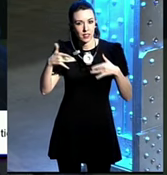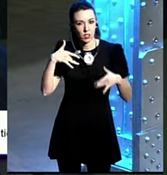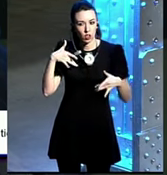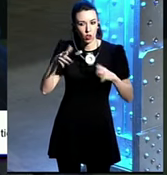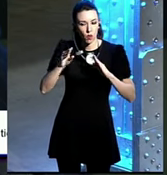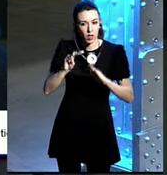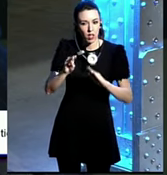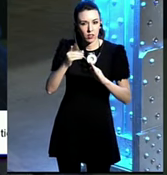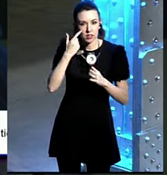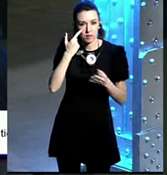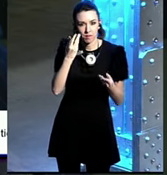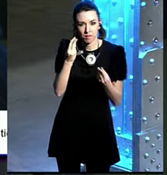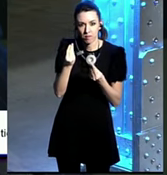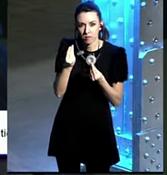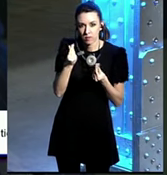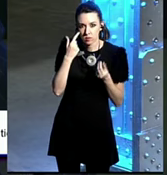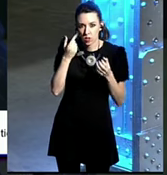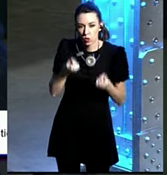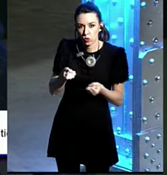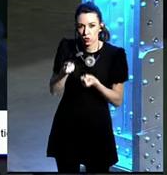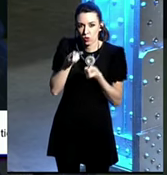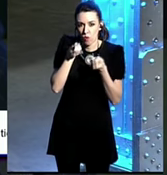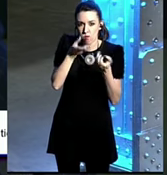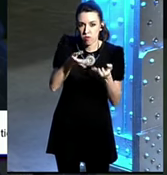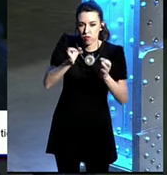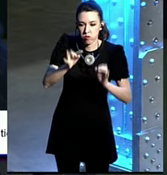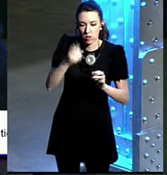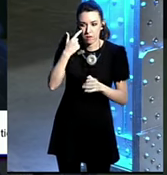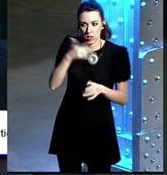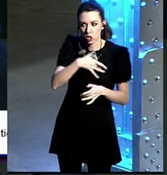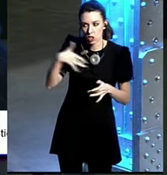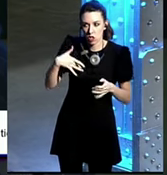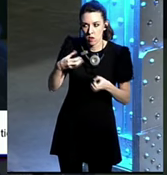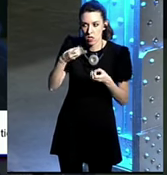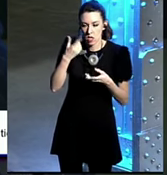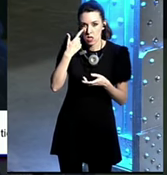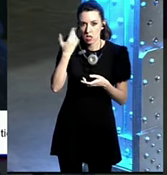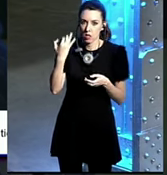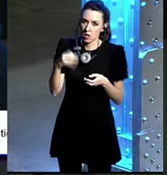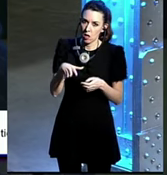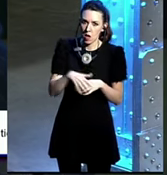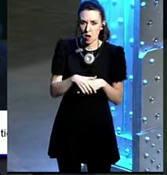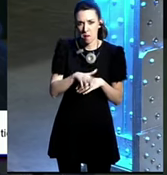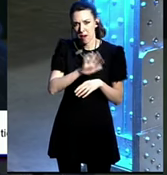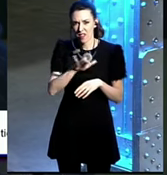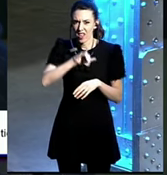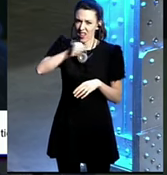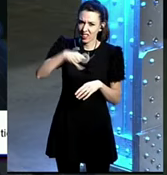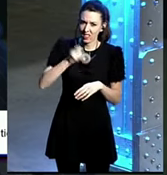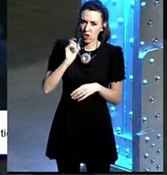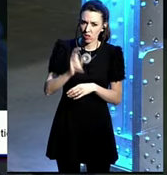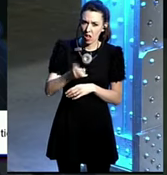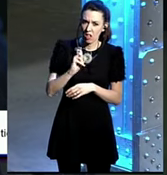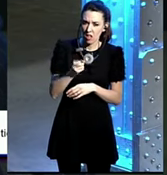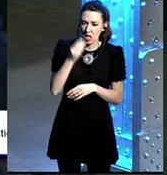síntomas que se están manifestando expresamente. Y decir: vaya, oye, parece que estás cansado constantemente.